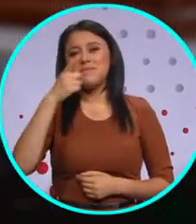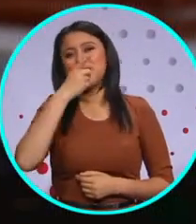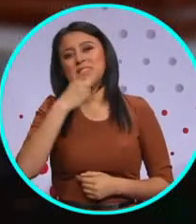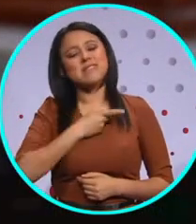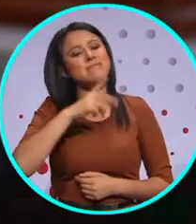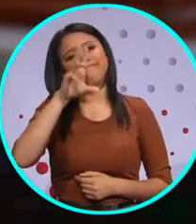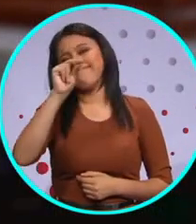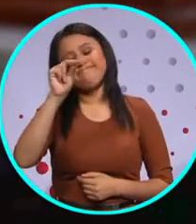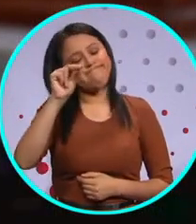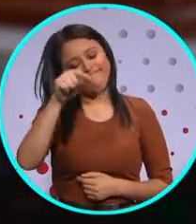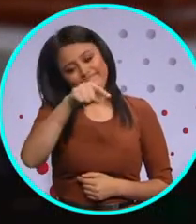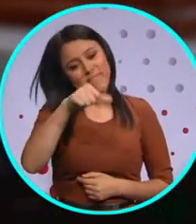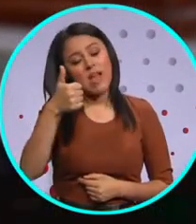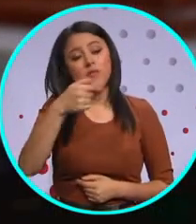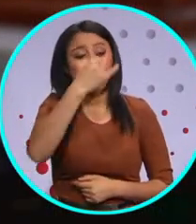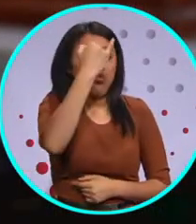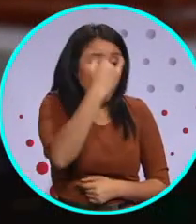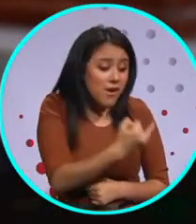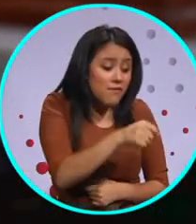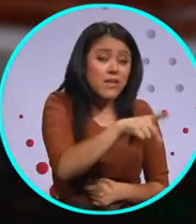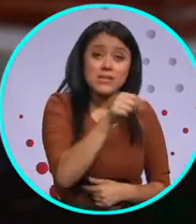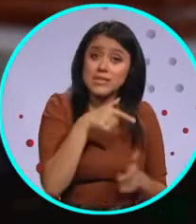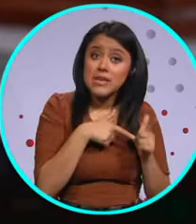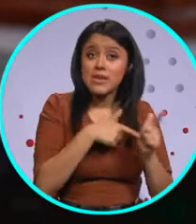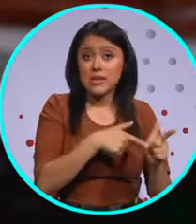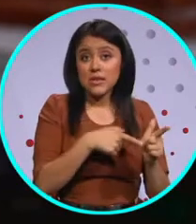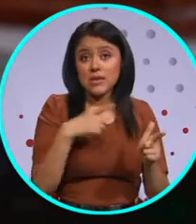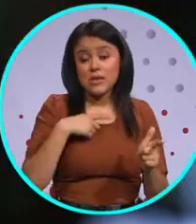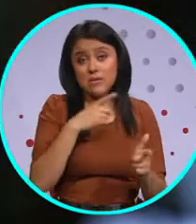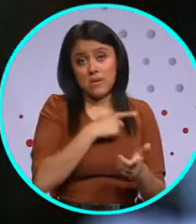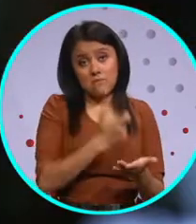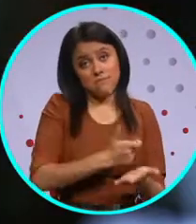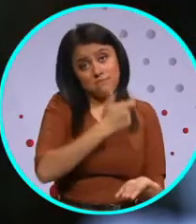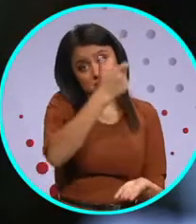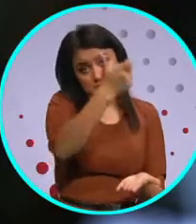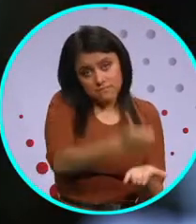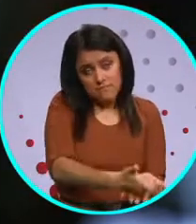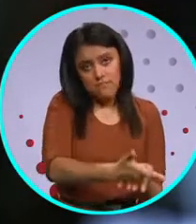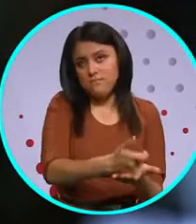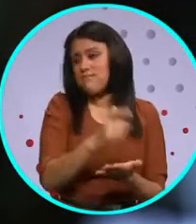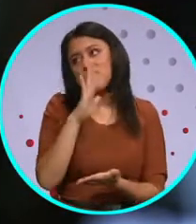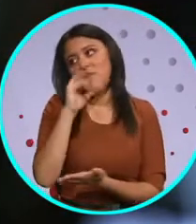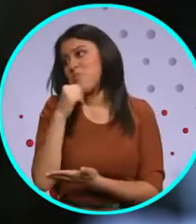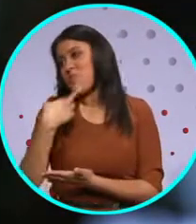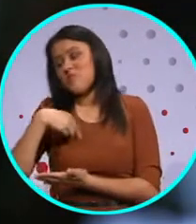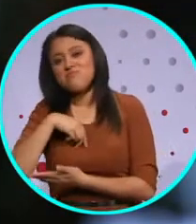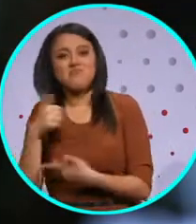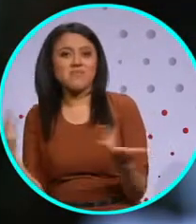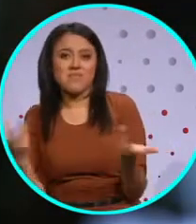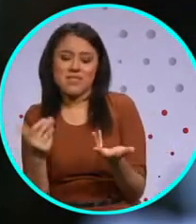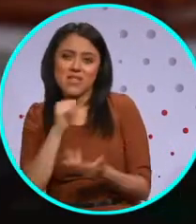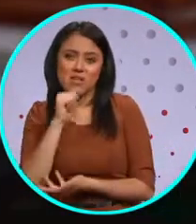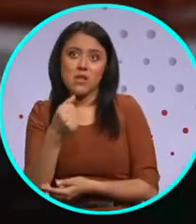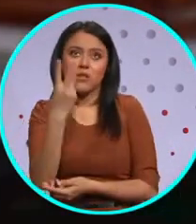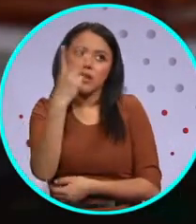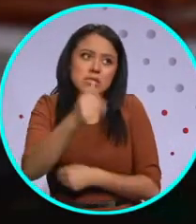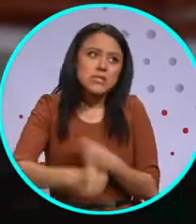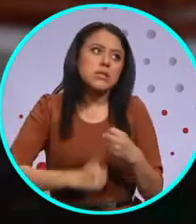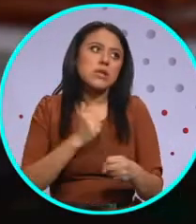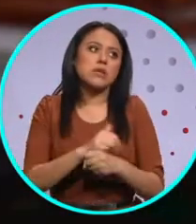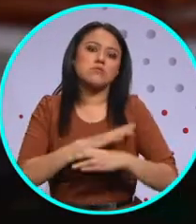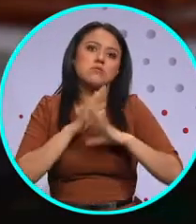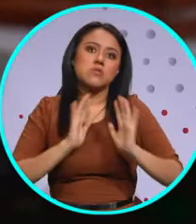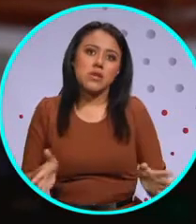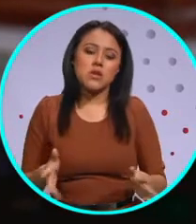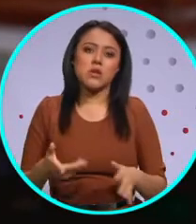mientras el patrón me detenga que esté pagando mis cotizaciones que ellos no pueden hacer nada ya llevo tres años de pérdida